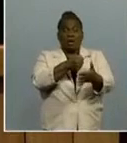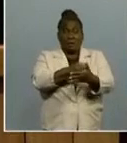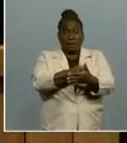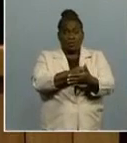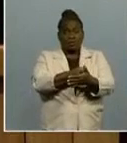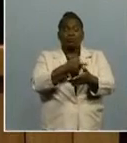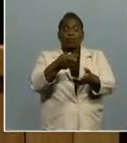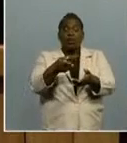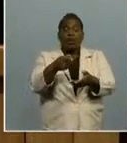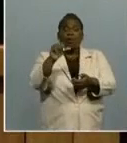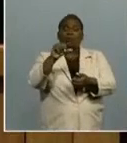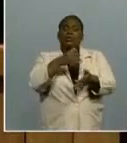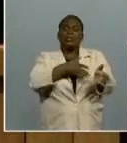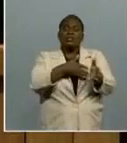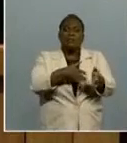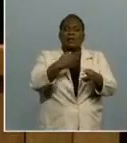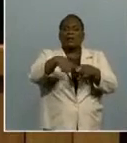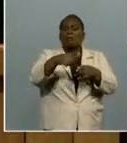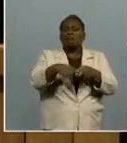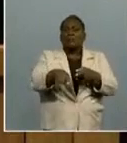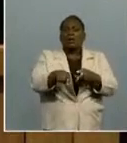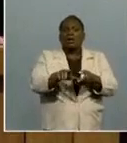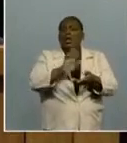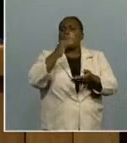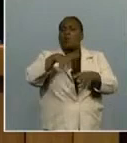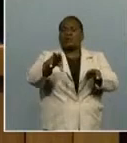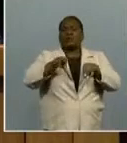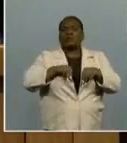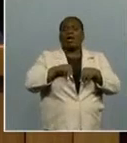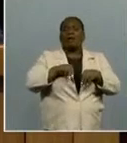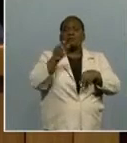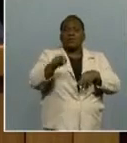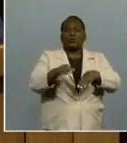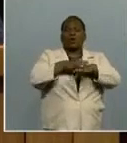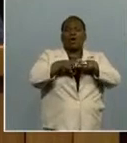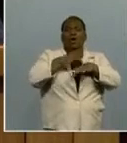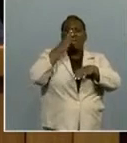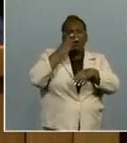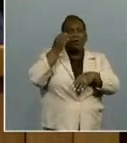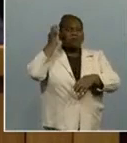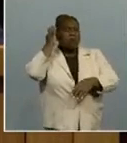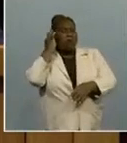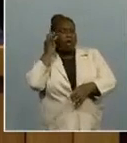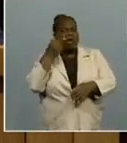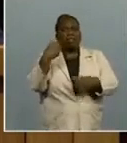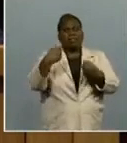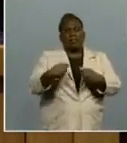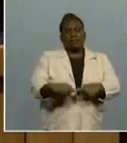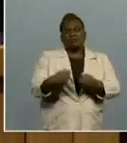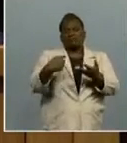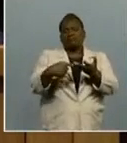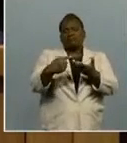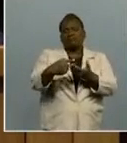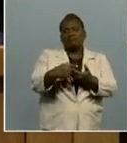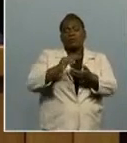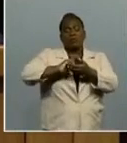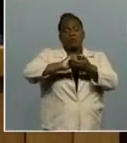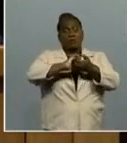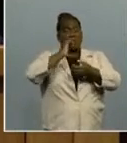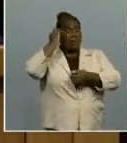racistas y discriminatorias y en defensa de los derechos de la mujer compañeras y